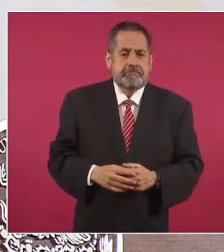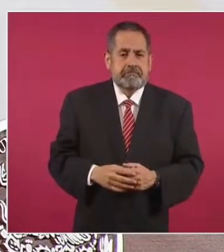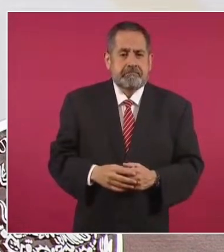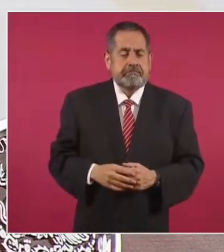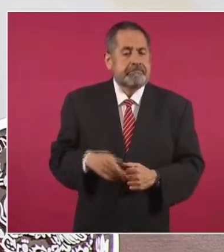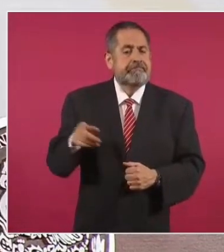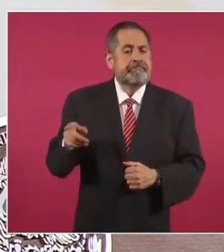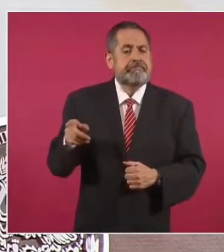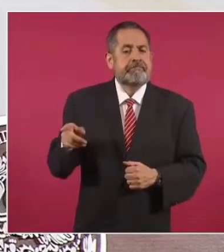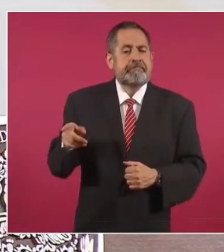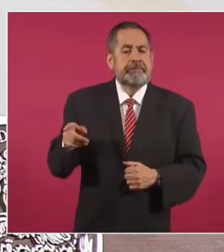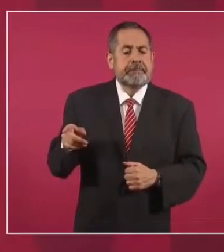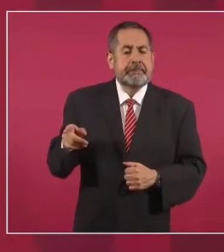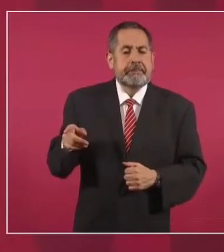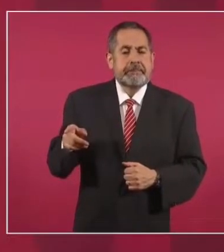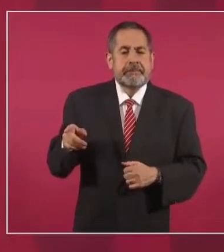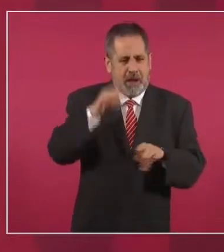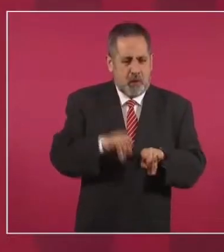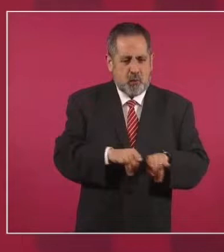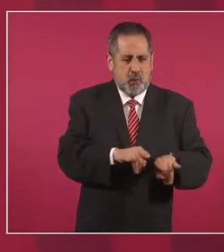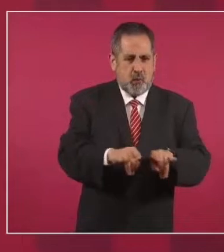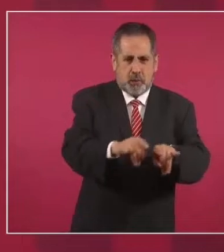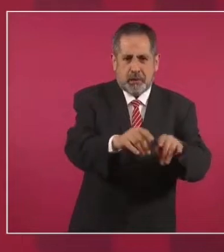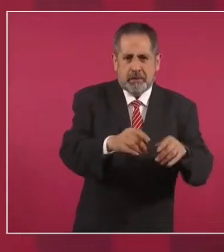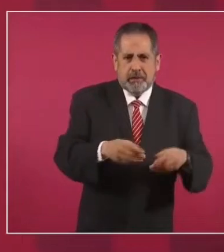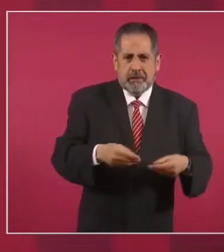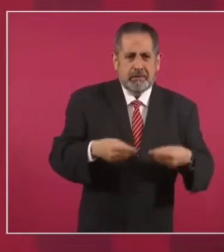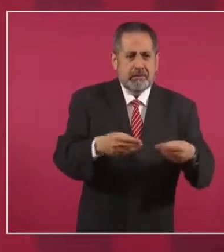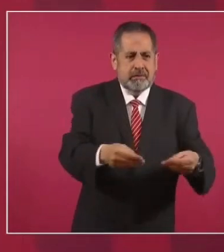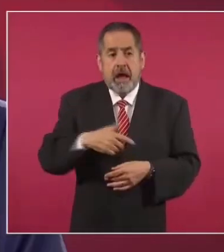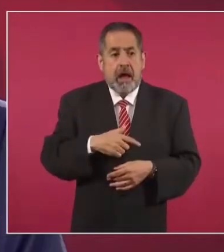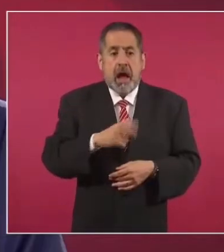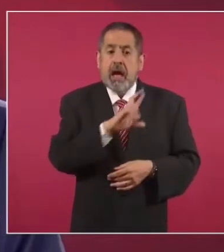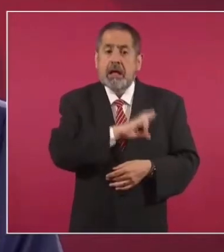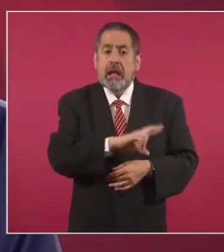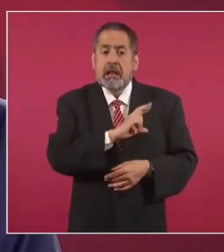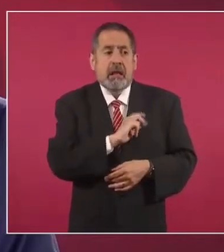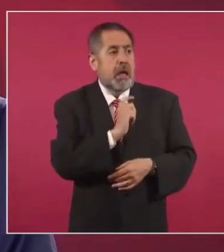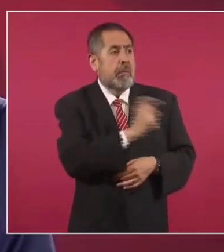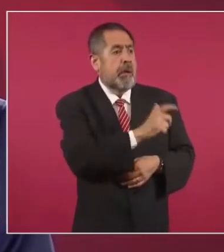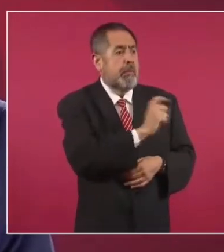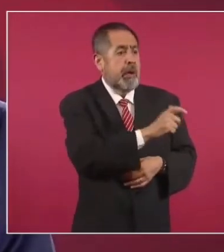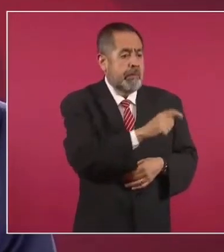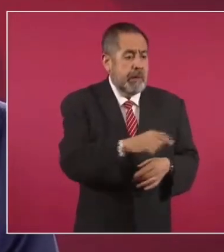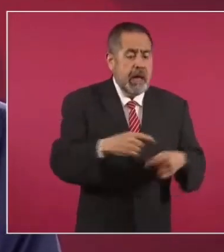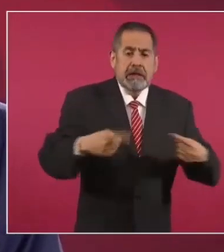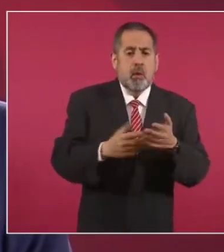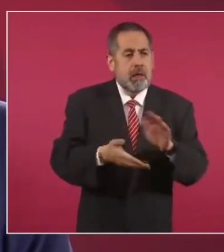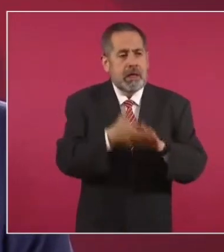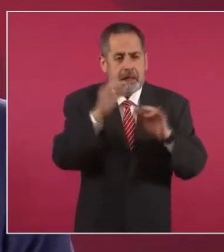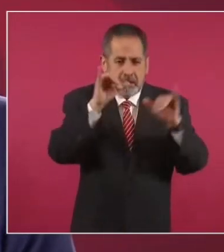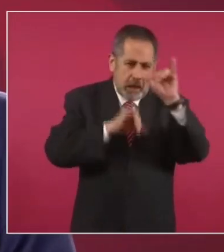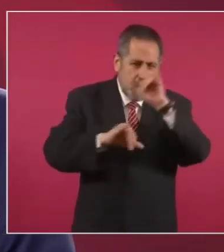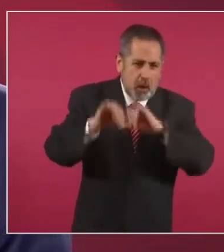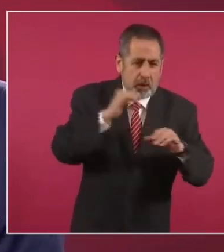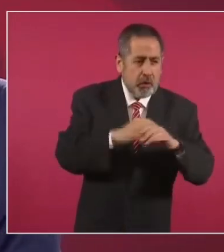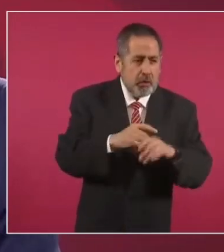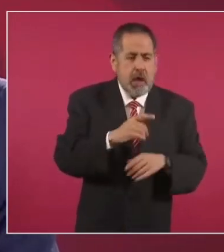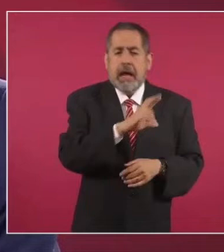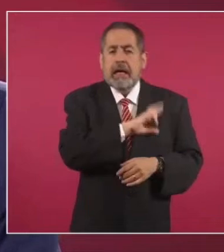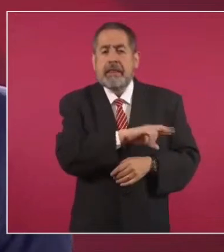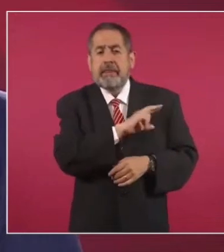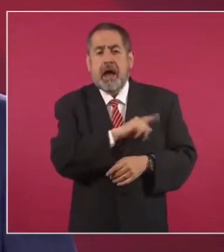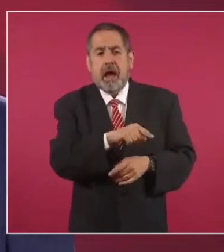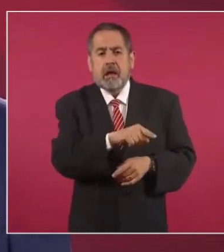rentaban hasta las camillas, las sillas de rueda, los estudios en laboratorio. En el caso del